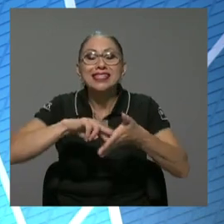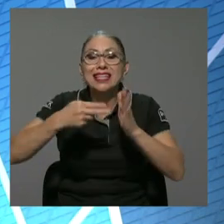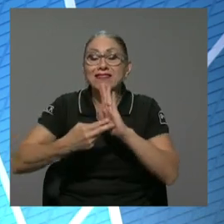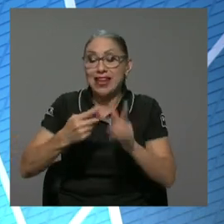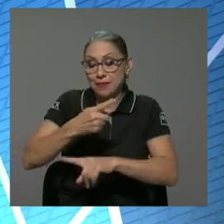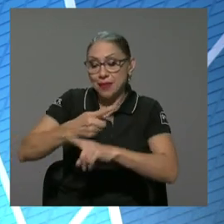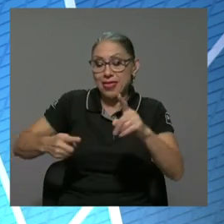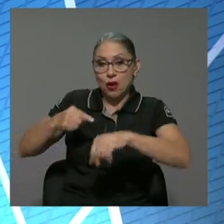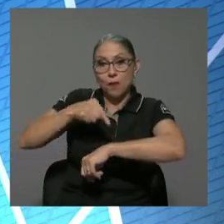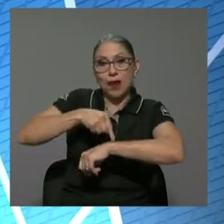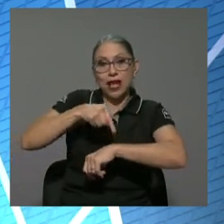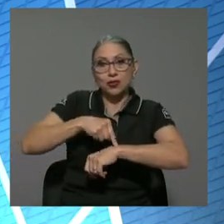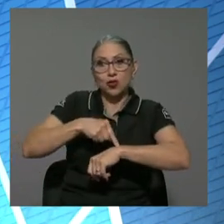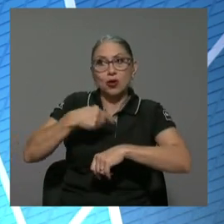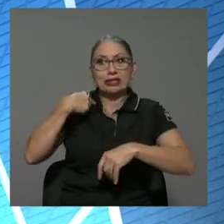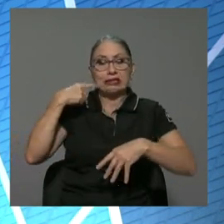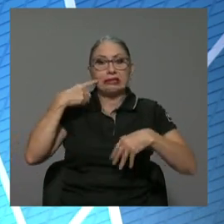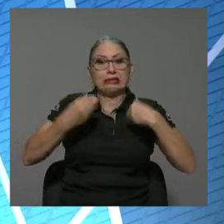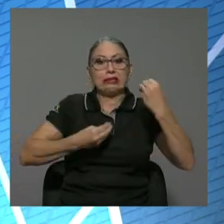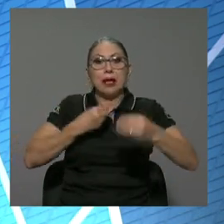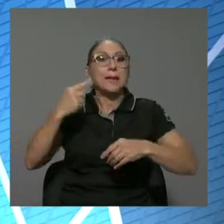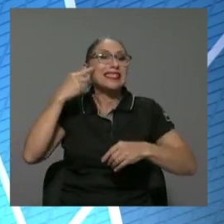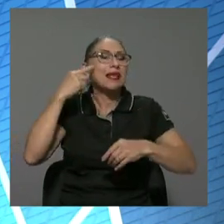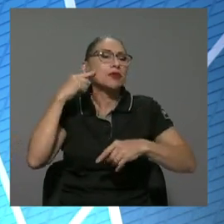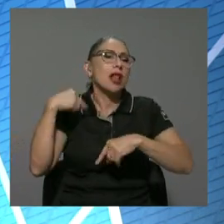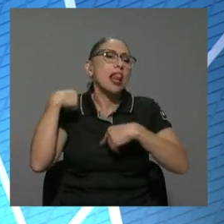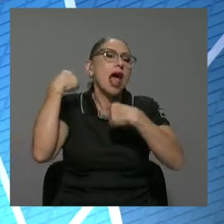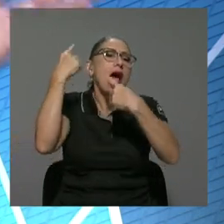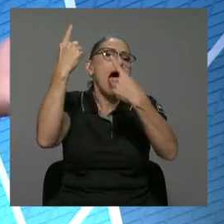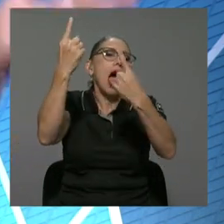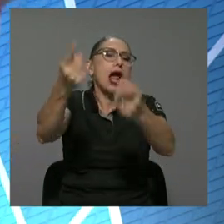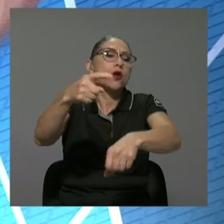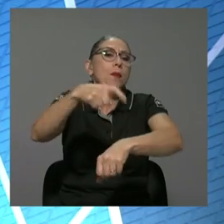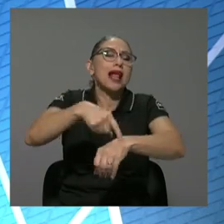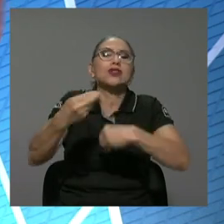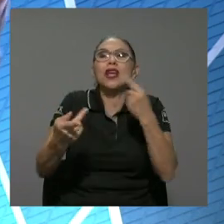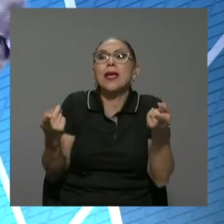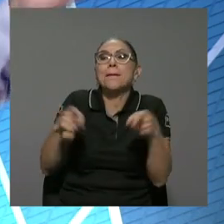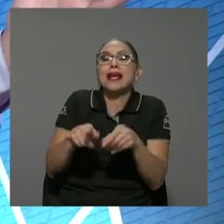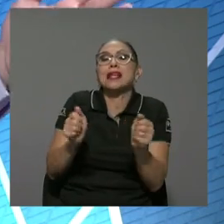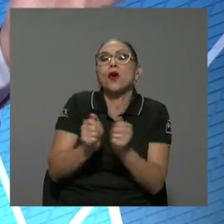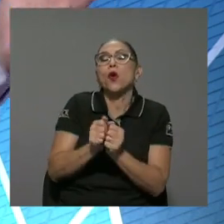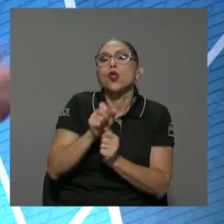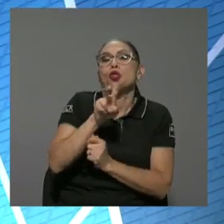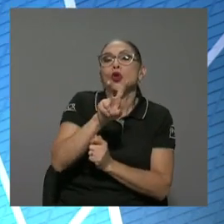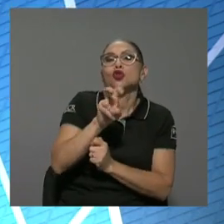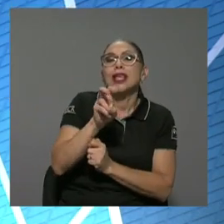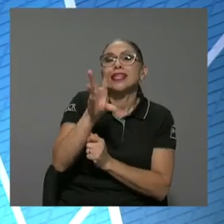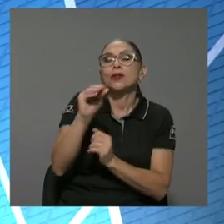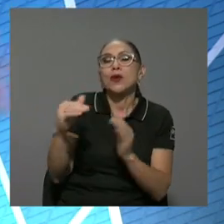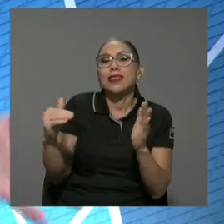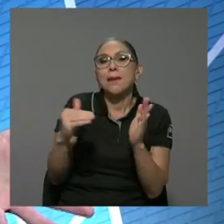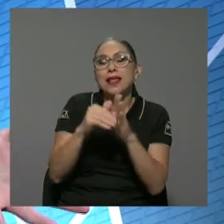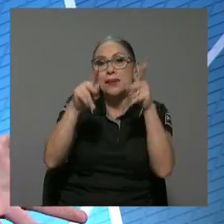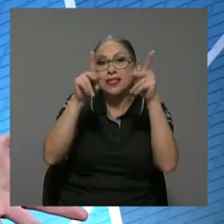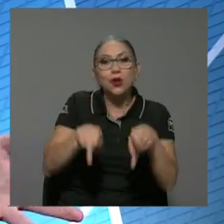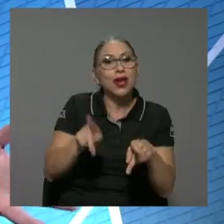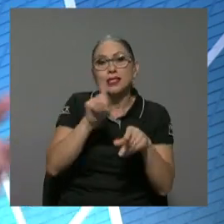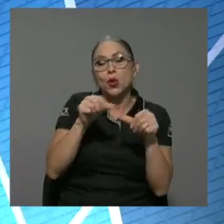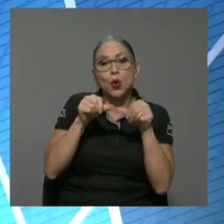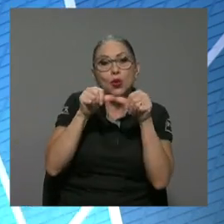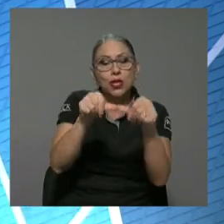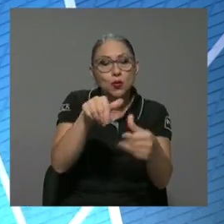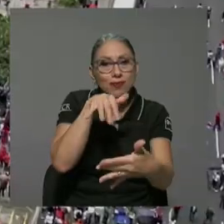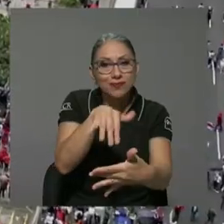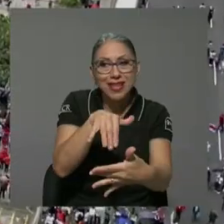no pensar a largo plazo lo que puede ser eventualmente excluir a 250 mil, 300 mil de estas personas en el país más desigual de América